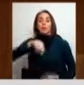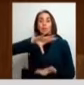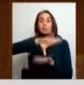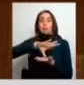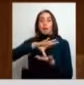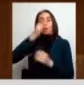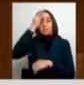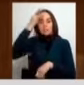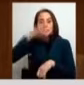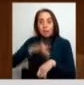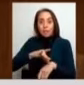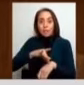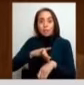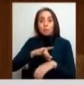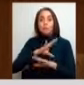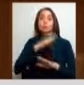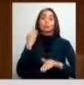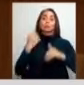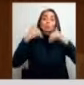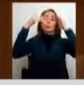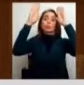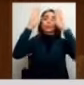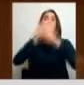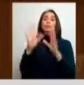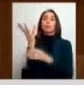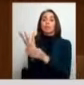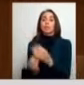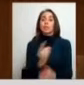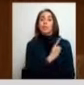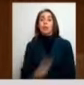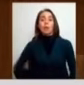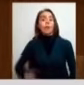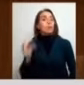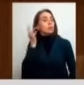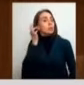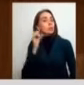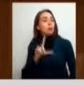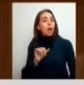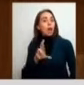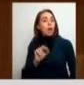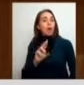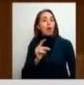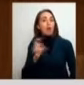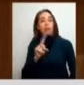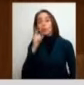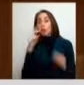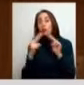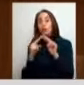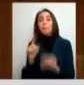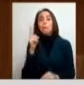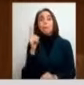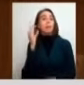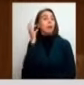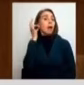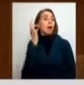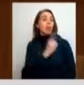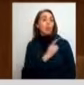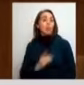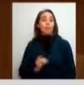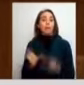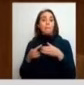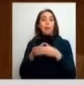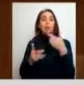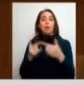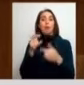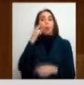dejó sin la diputada laura rodríguez no la pude conocer pero fue la primera diputada del partido humanista en cuya formación participó a